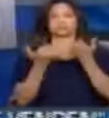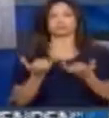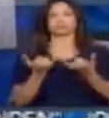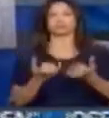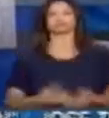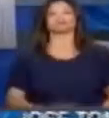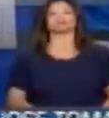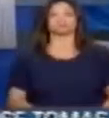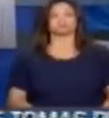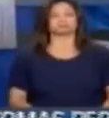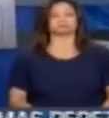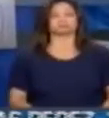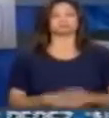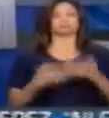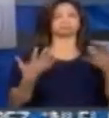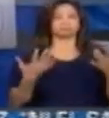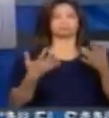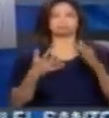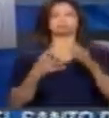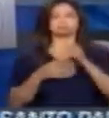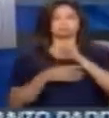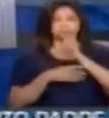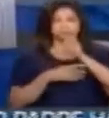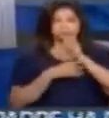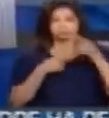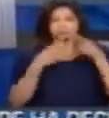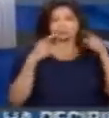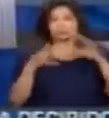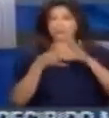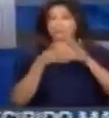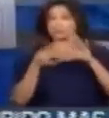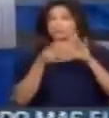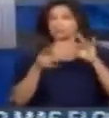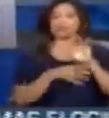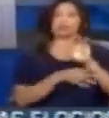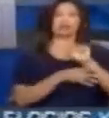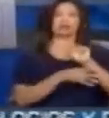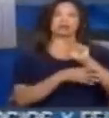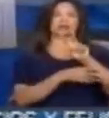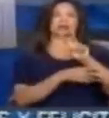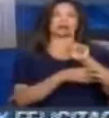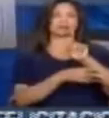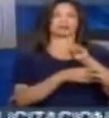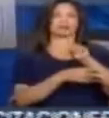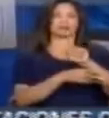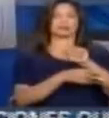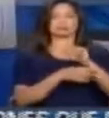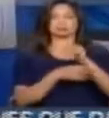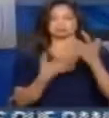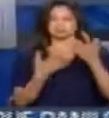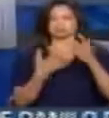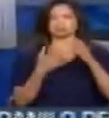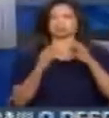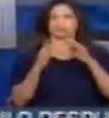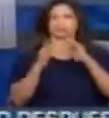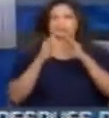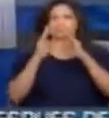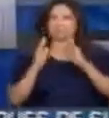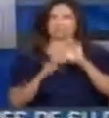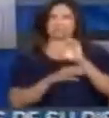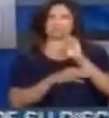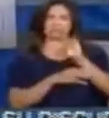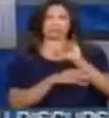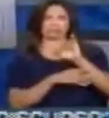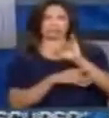hoy. Después de presentar por Telenoticias en la emisión estelar con Roberto Cavada, la triste historia de la humilde vivienda de Emiliano